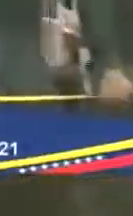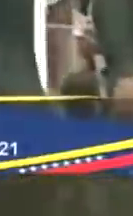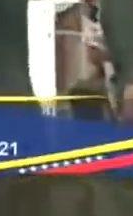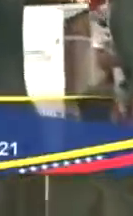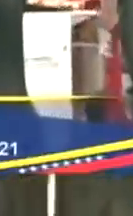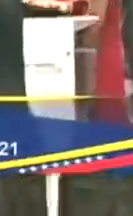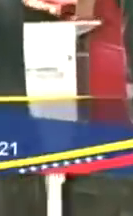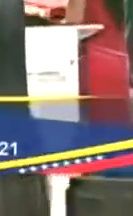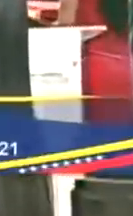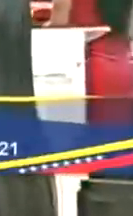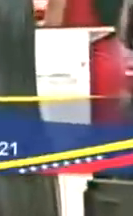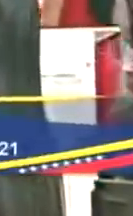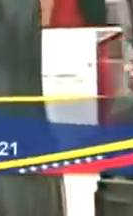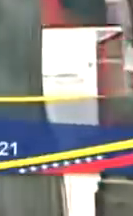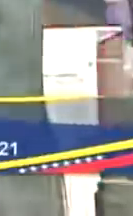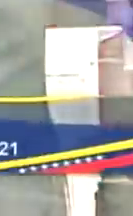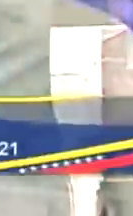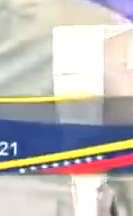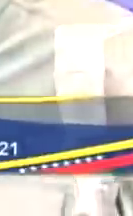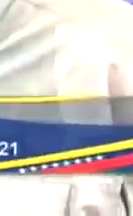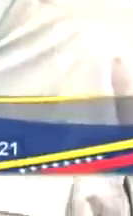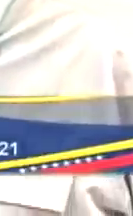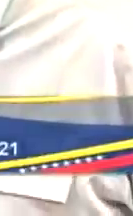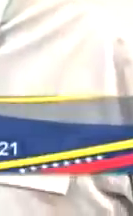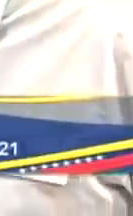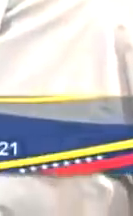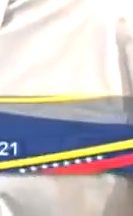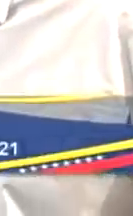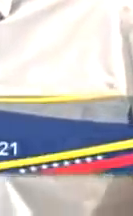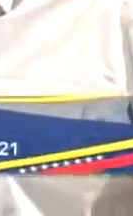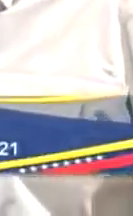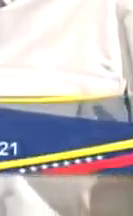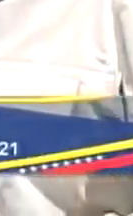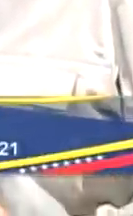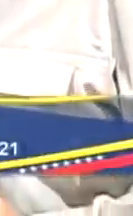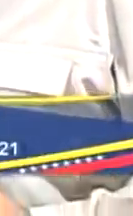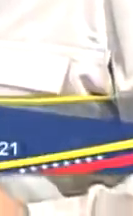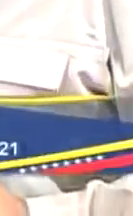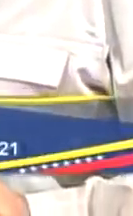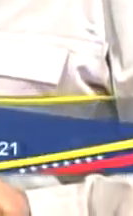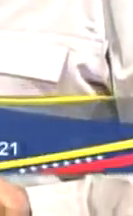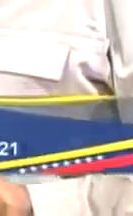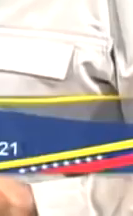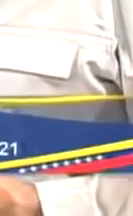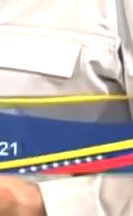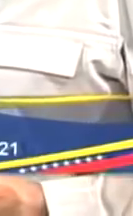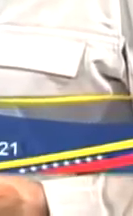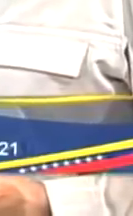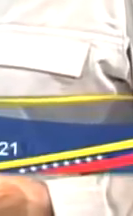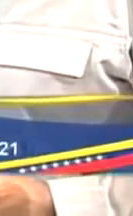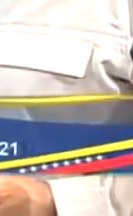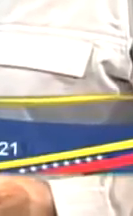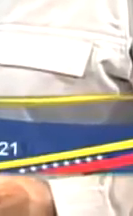de trabajo y la capacitación para multiplicar esta iniciativa en todo el territorio.